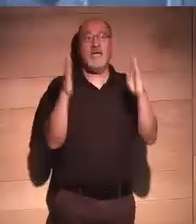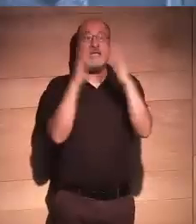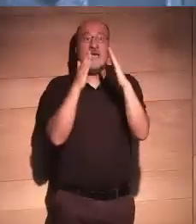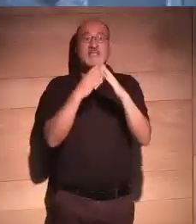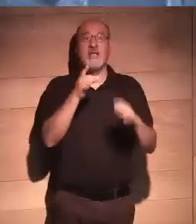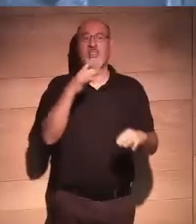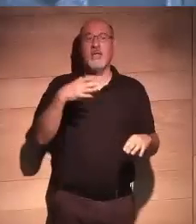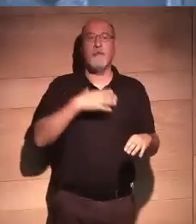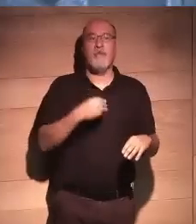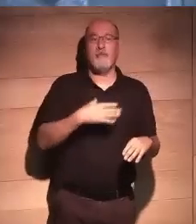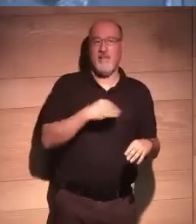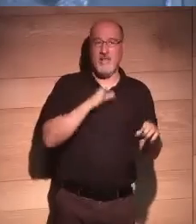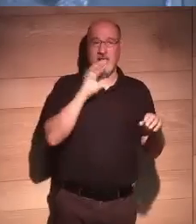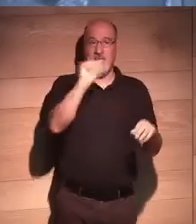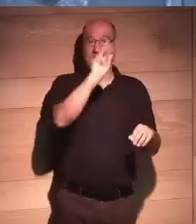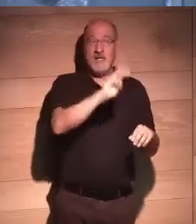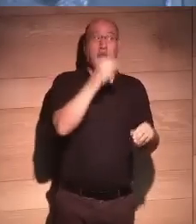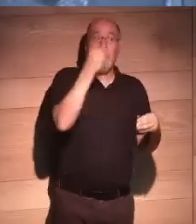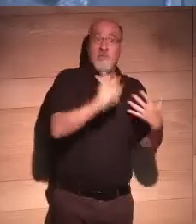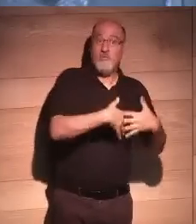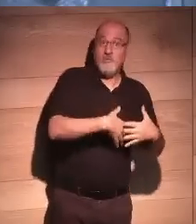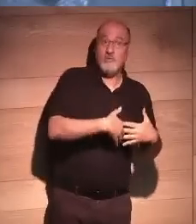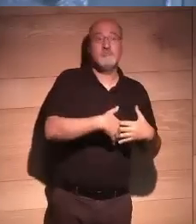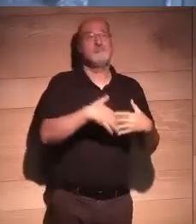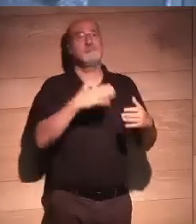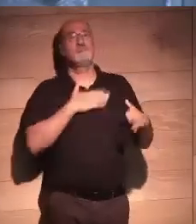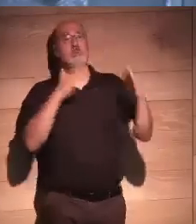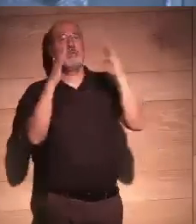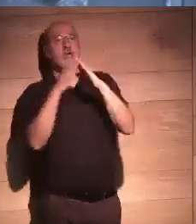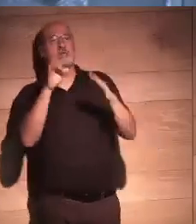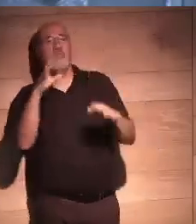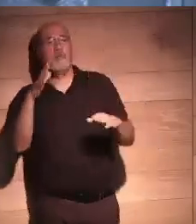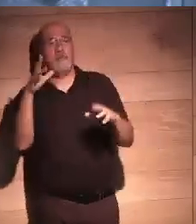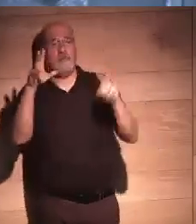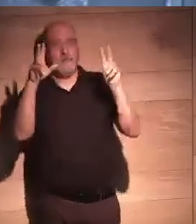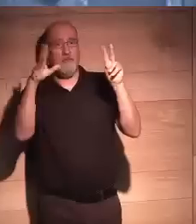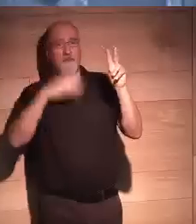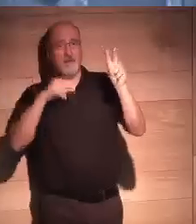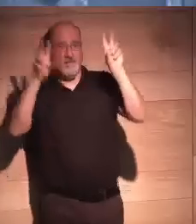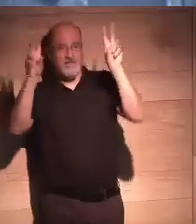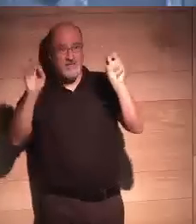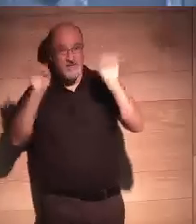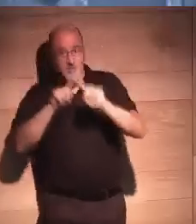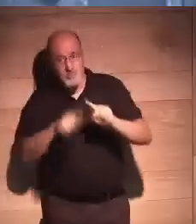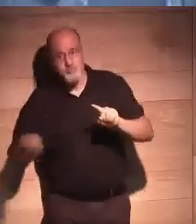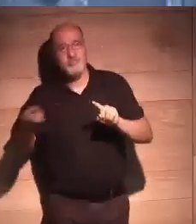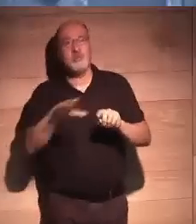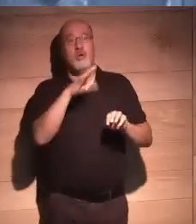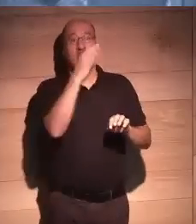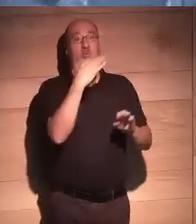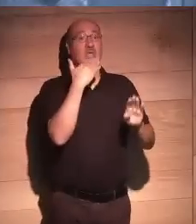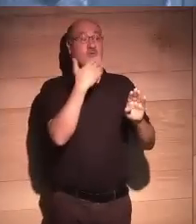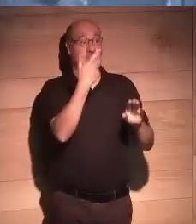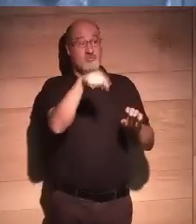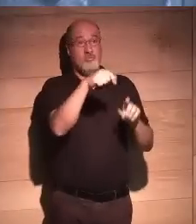La Casa de Papel se estrenó en Antena 3, fue bien en Antena 3, en un público menor de 50 años, pero no fue un fenómeno y el fenómeno se convirtió a